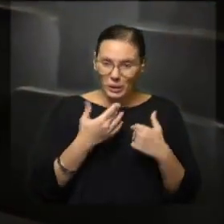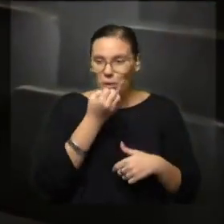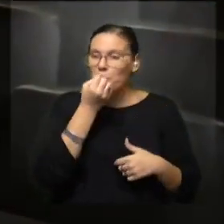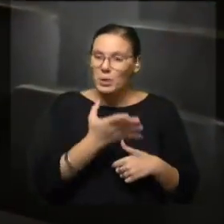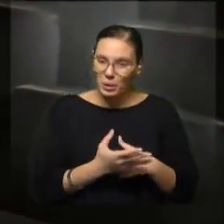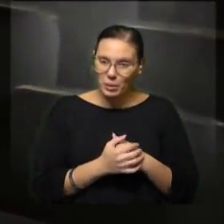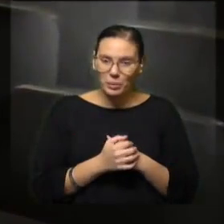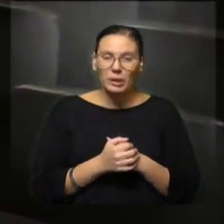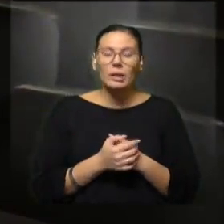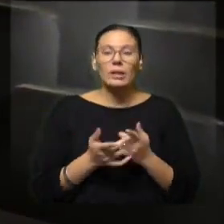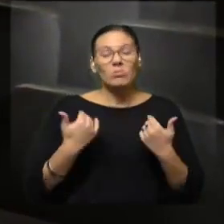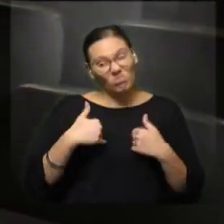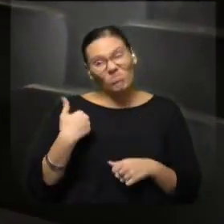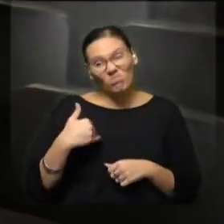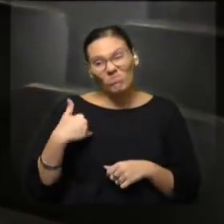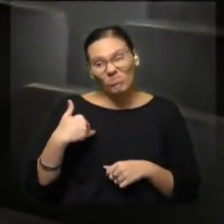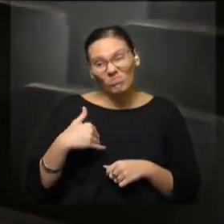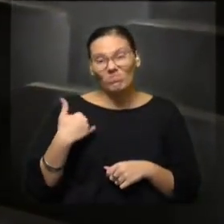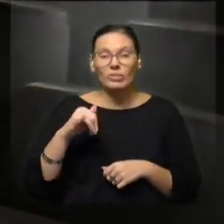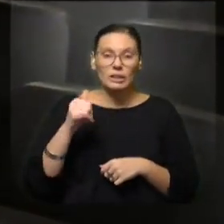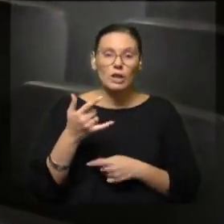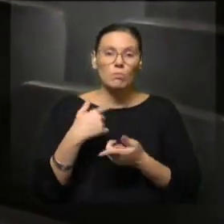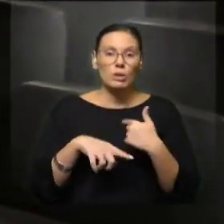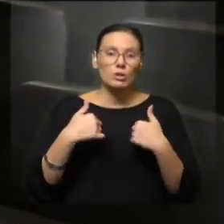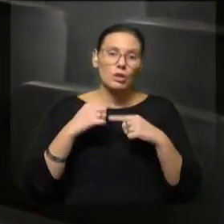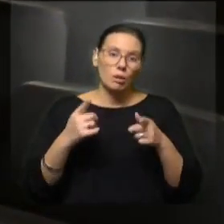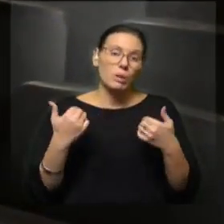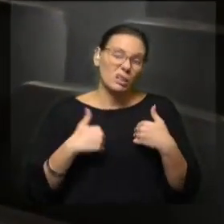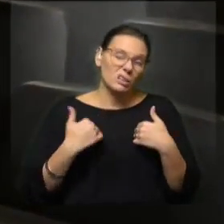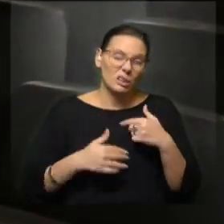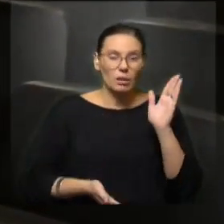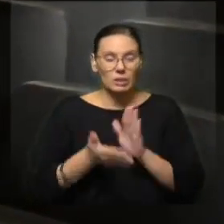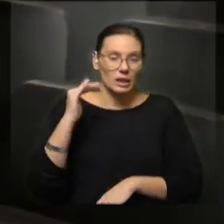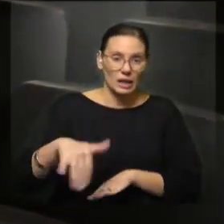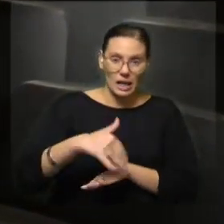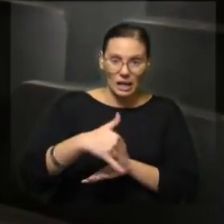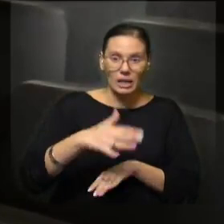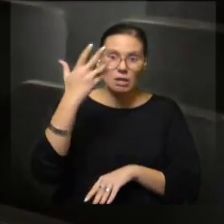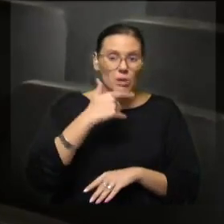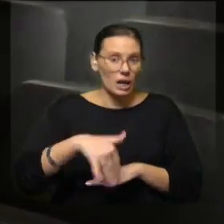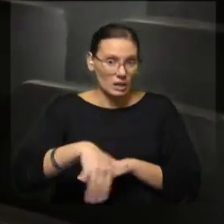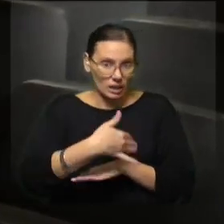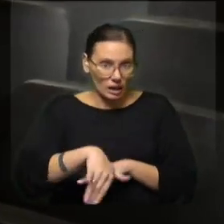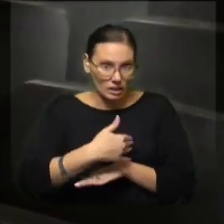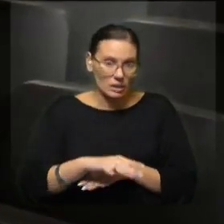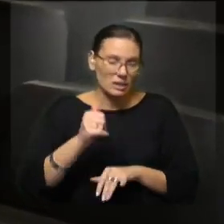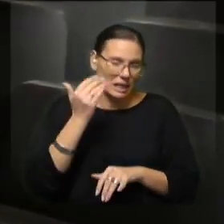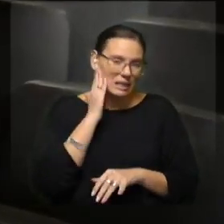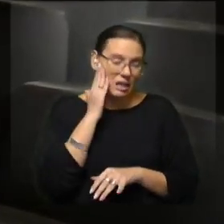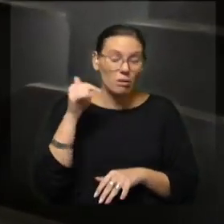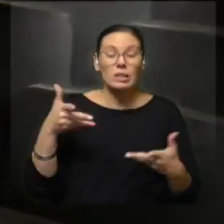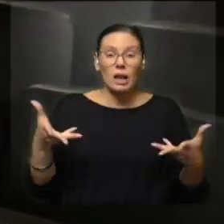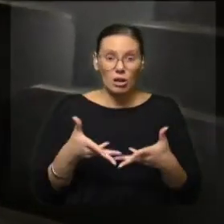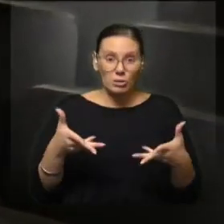mejorado también. Y bueno, te extrañábamos, obviamente. Pero yo también extrañaba la calle, bien como dijo Noe, me encanta callejear, ya lo saben. Y en este